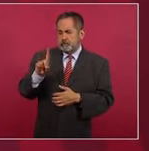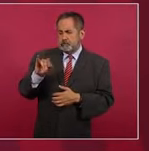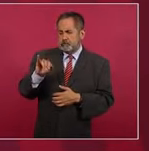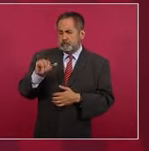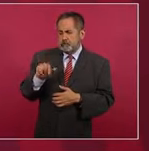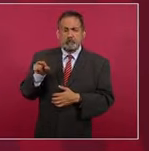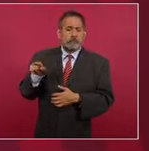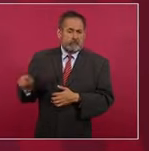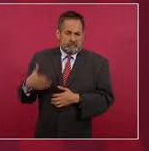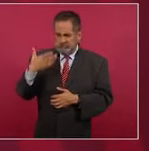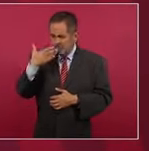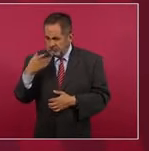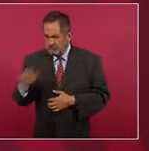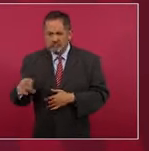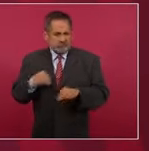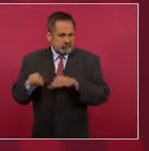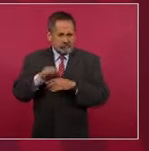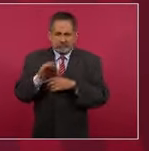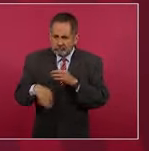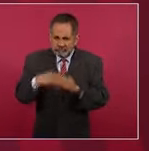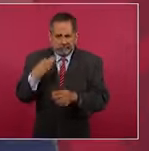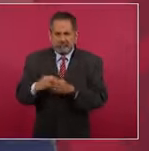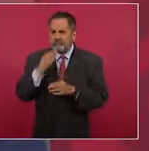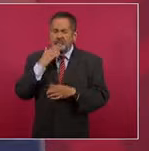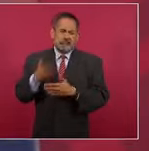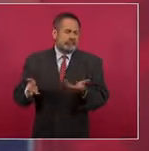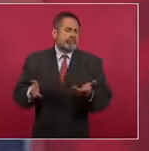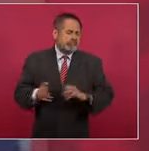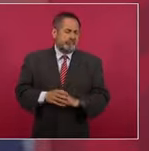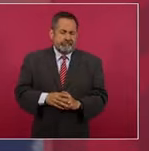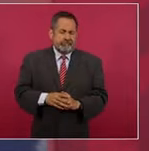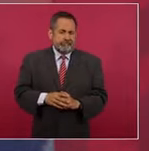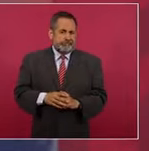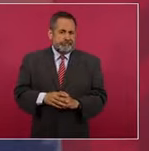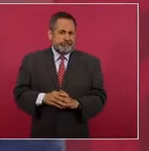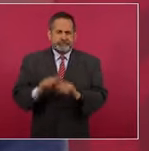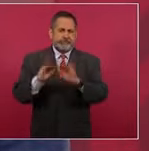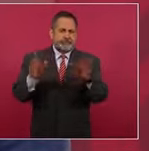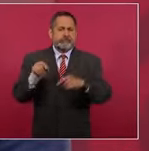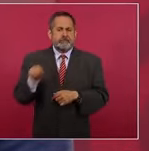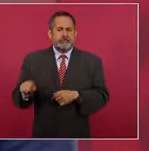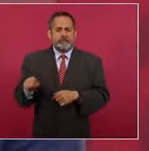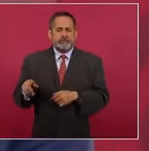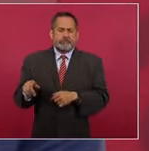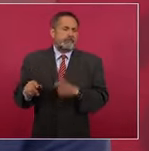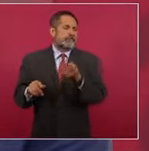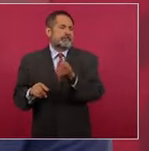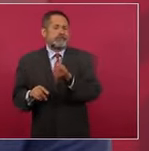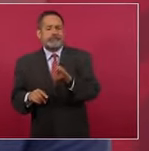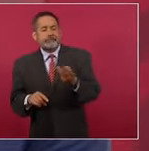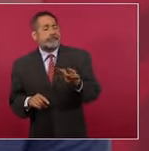y está haciendo su trabajo. Desde luego, nunca faltan